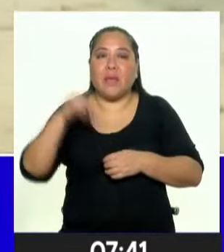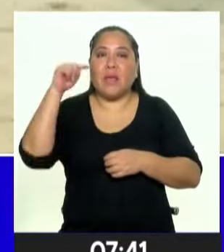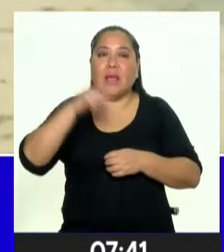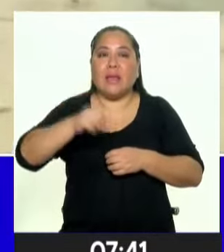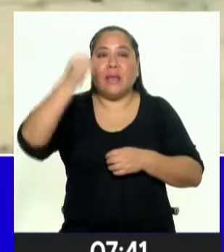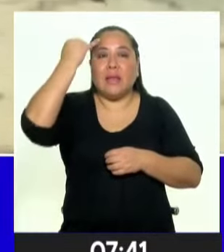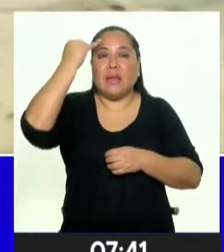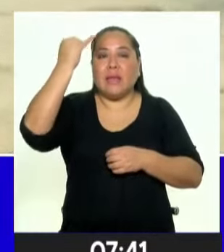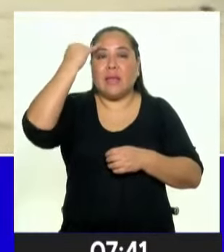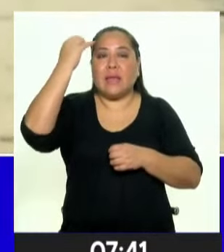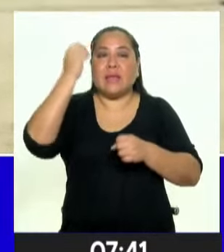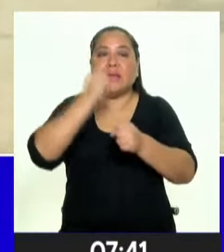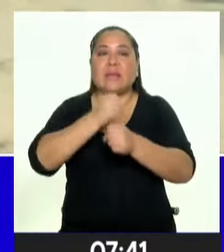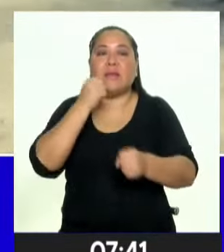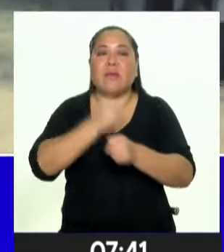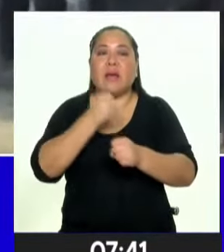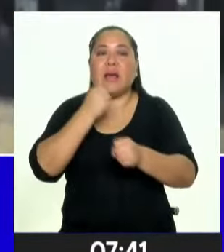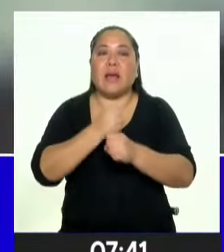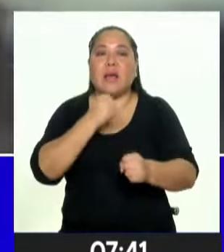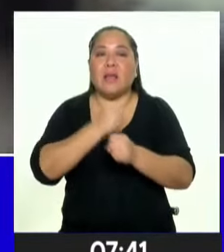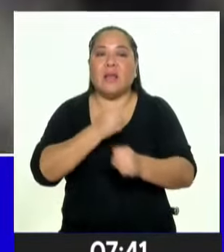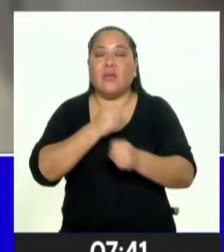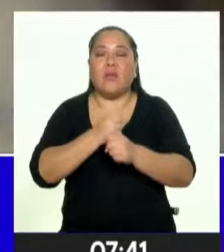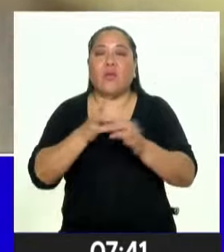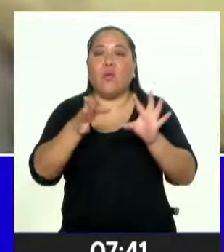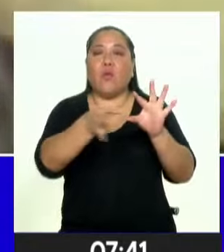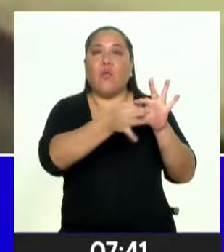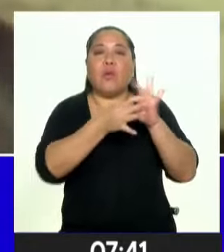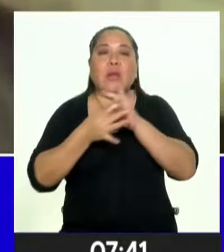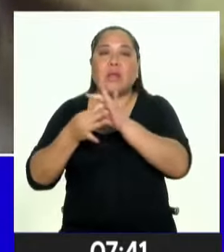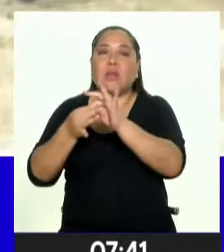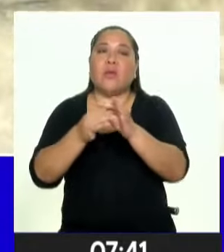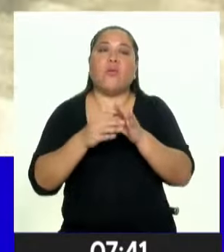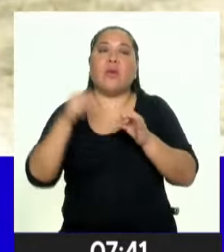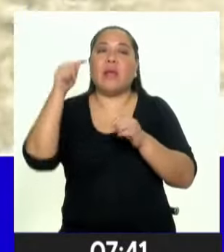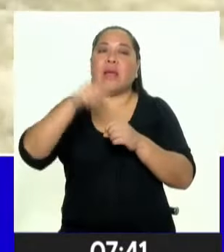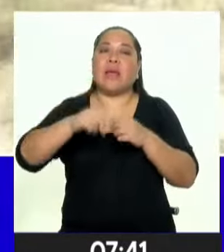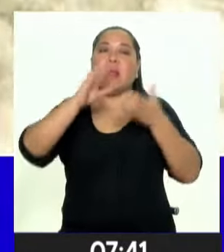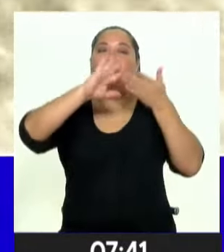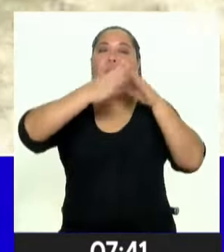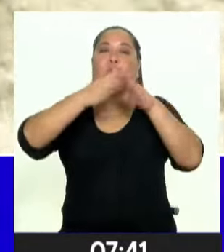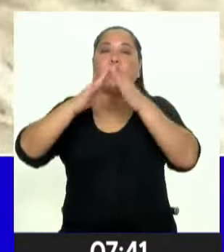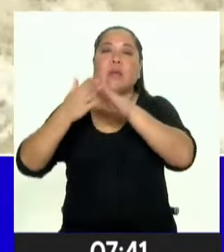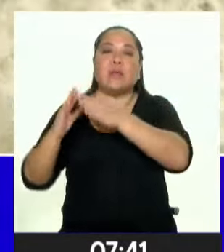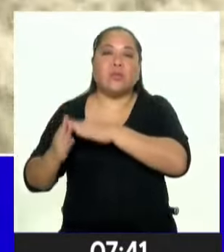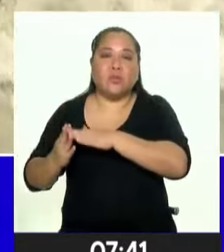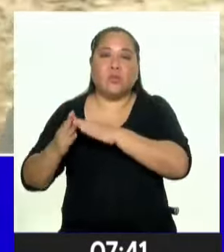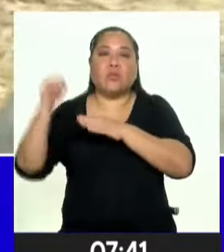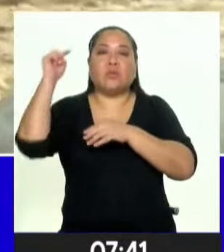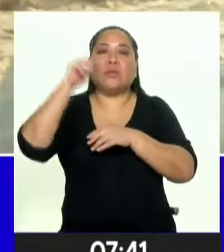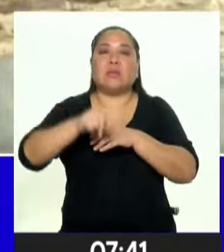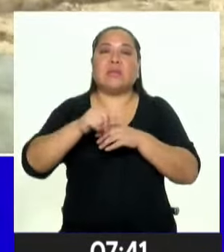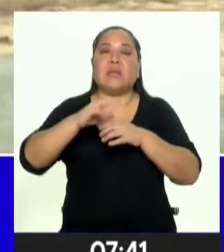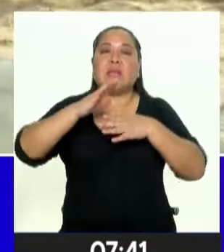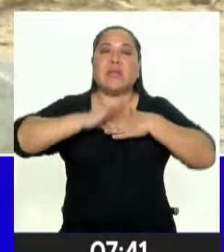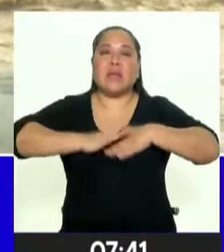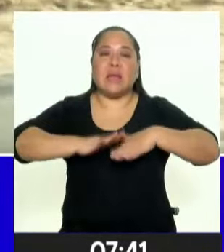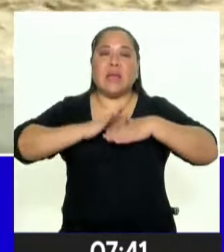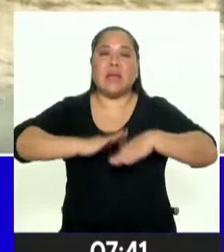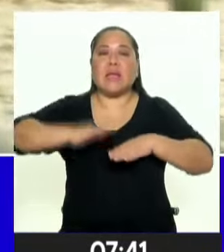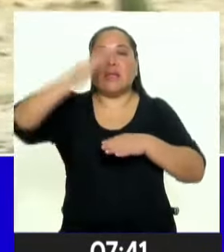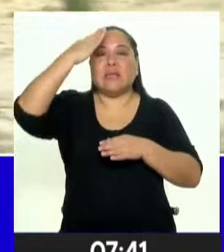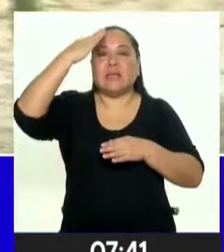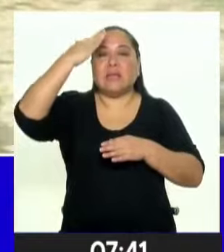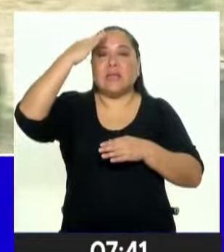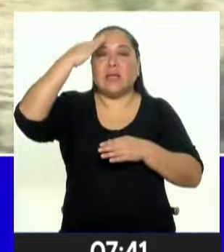es trabajarlo de manera conjunta para que la población esté tranquila y sepa que